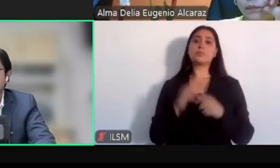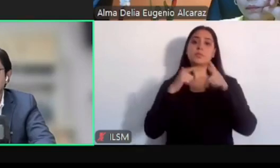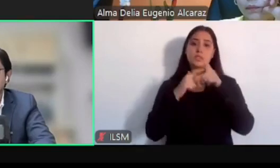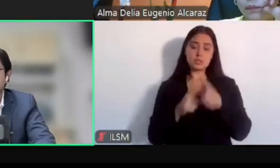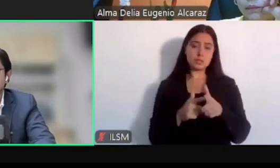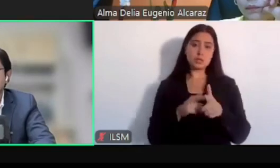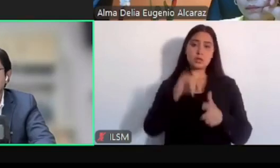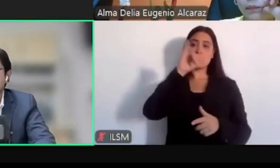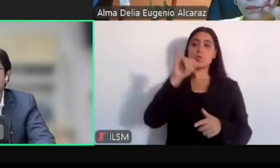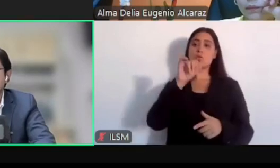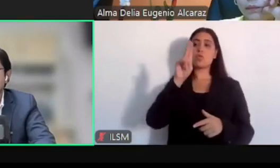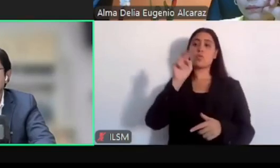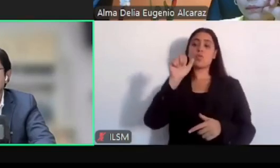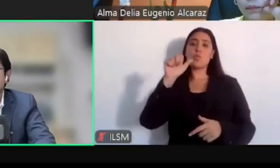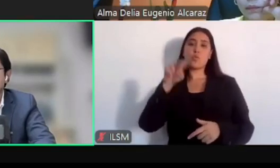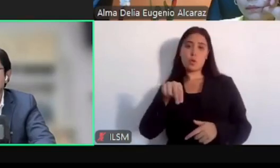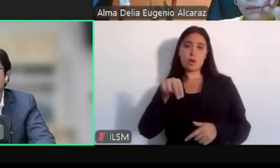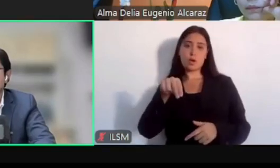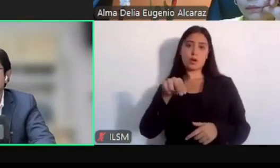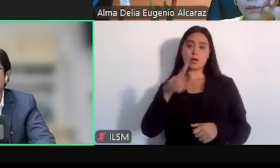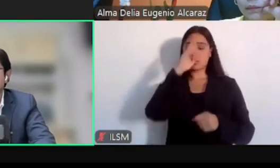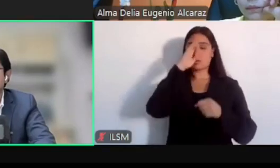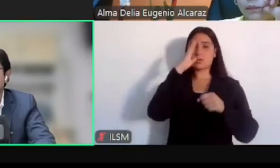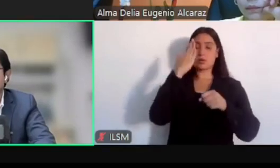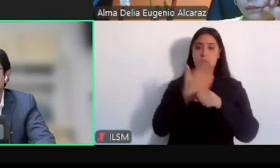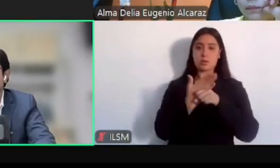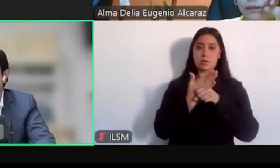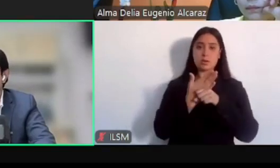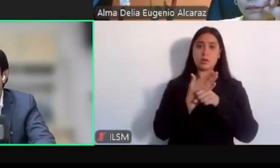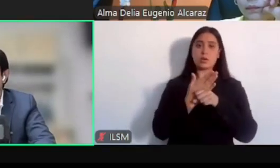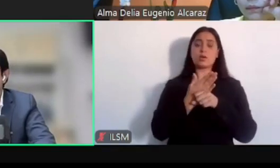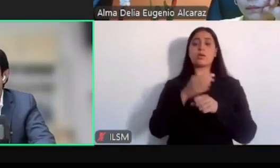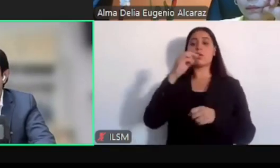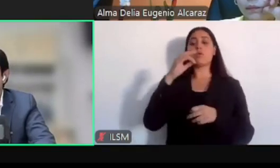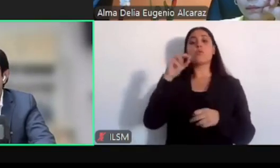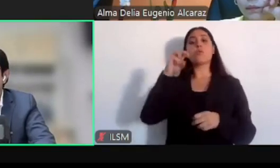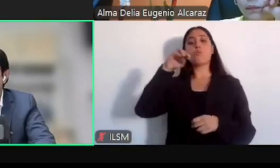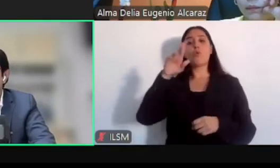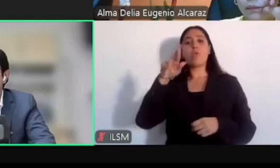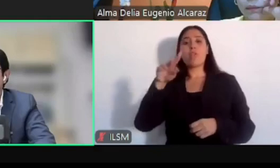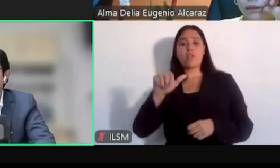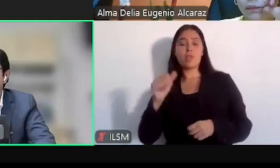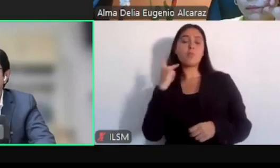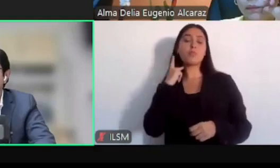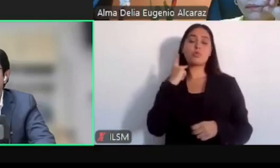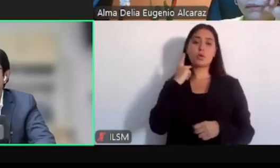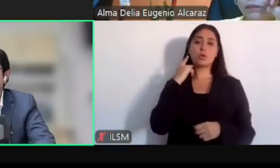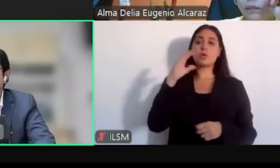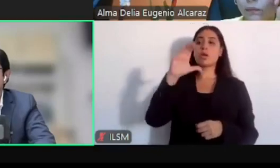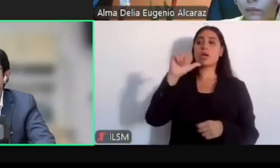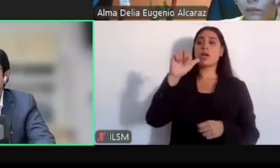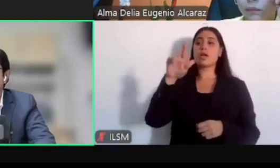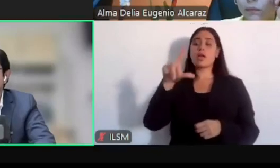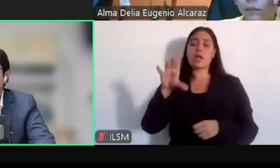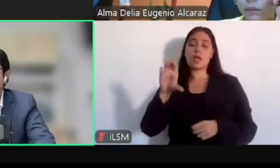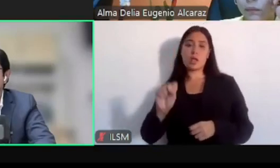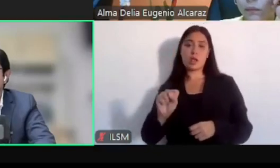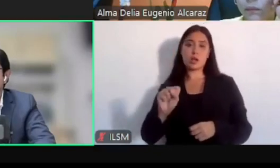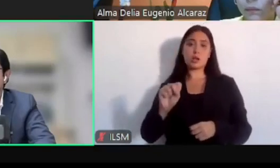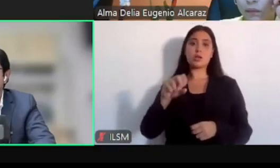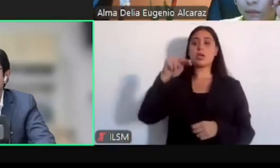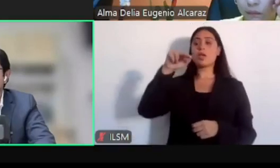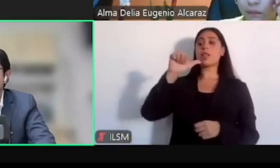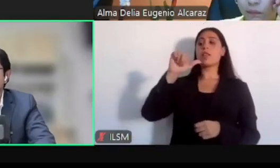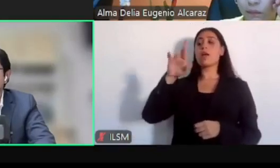Juan Rome Leal o campo responsable el partido Morena en el siguiente asunto Carlos Ocampo Ocampo